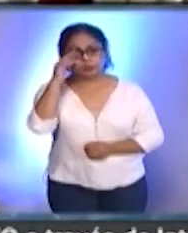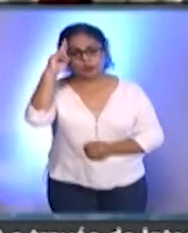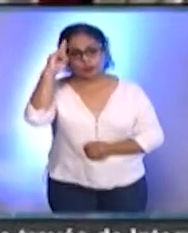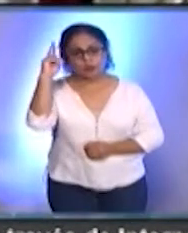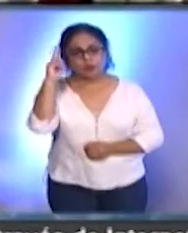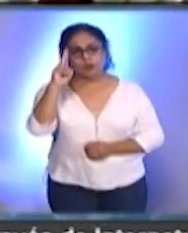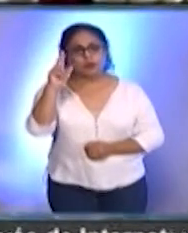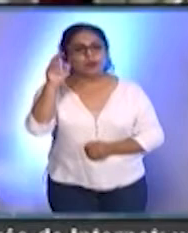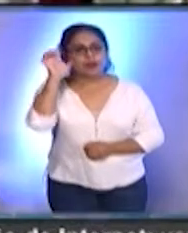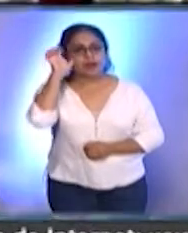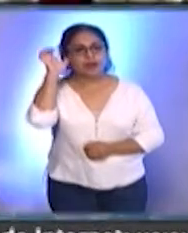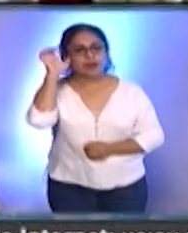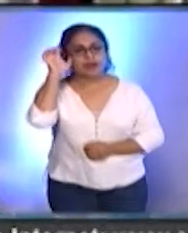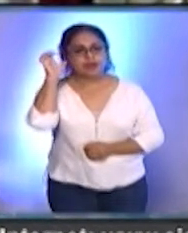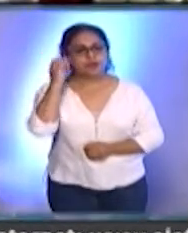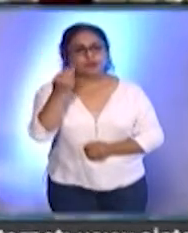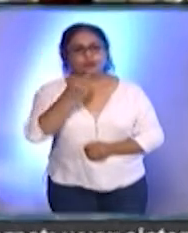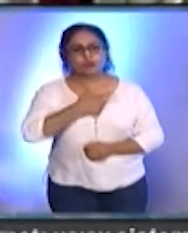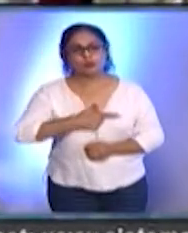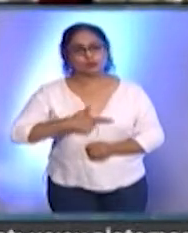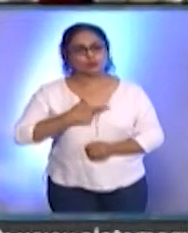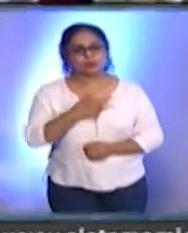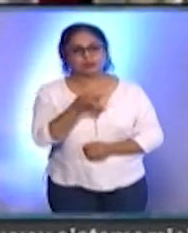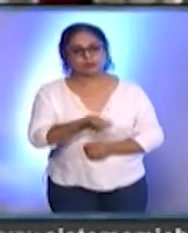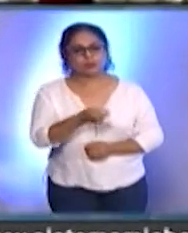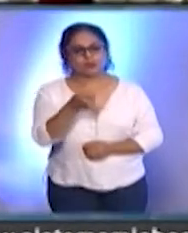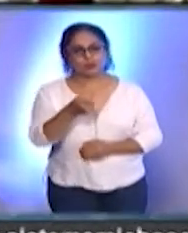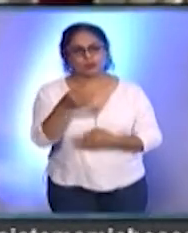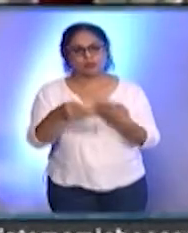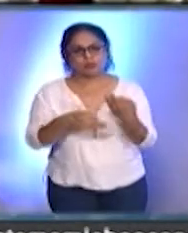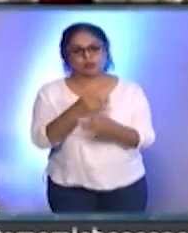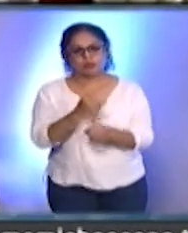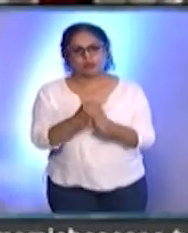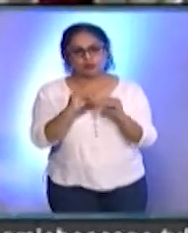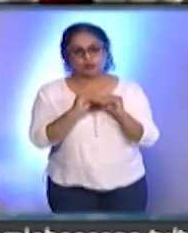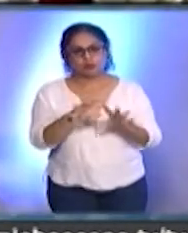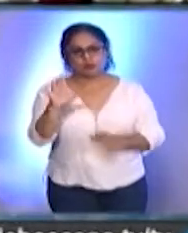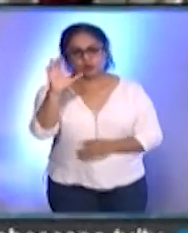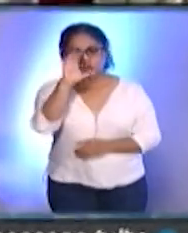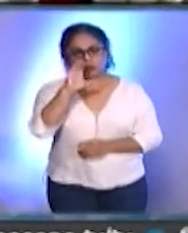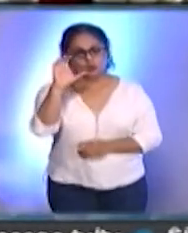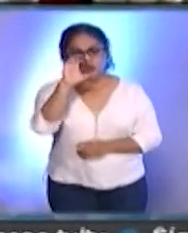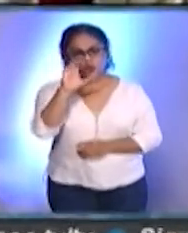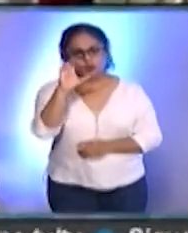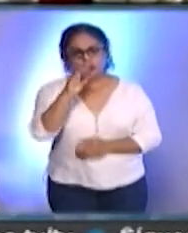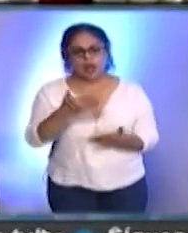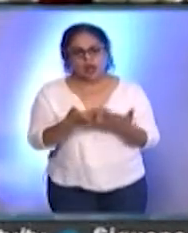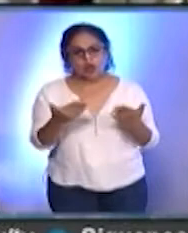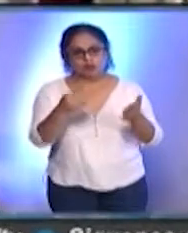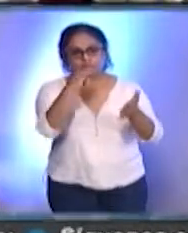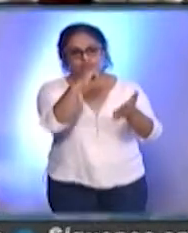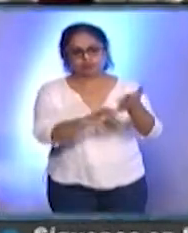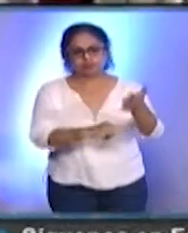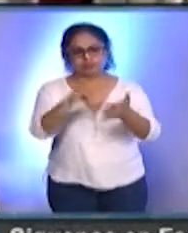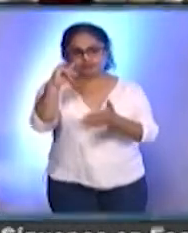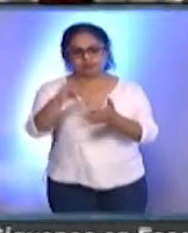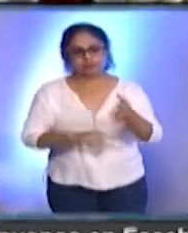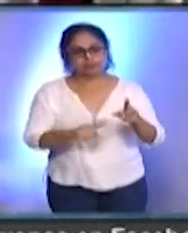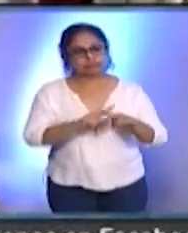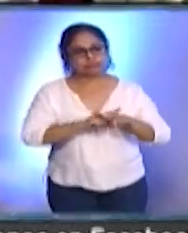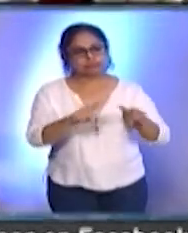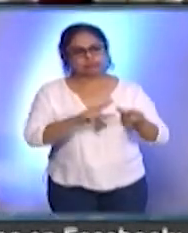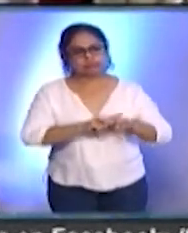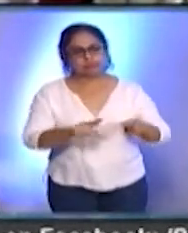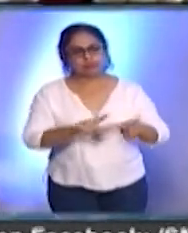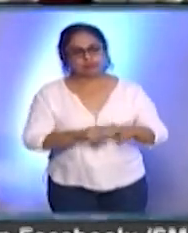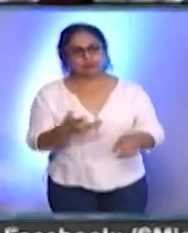¿Qué tal? Qué gusto saludarte, recibir a todo nuestro auditorio con la información cultural. Y bien, una cartelera muy nutrida es con la que